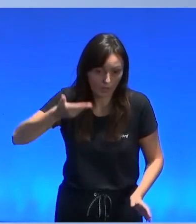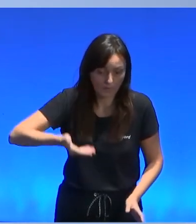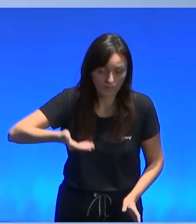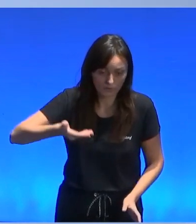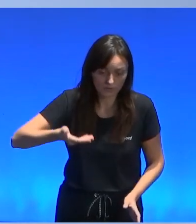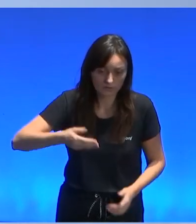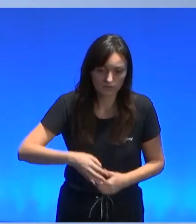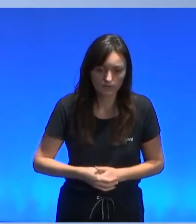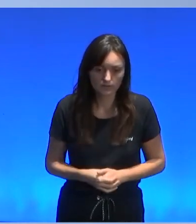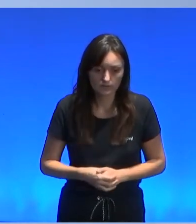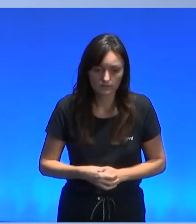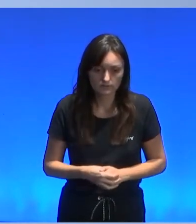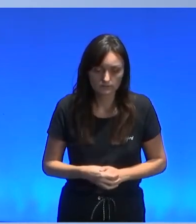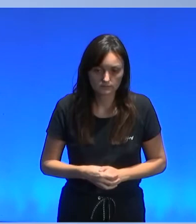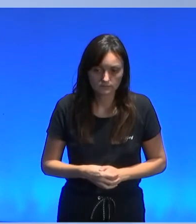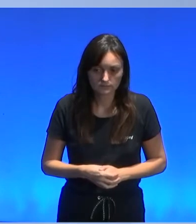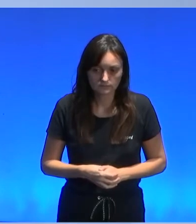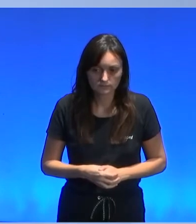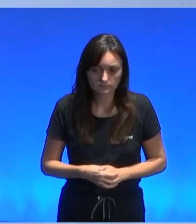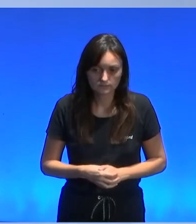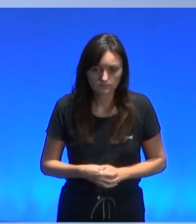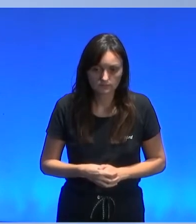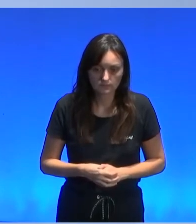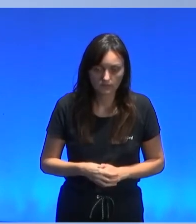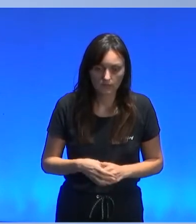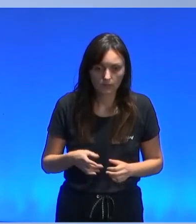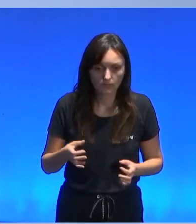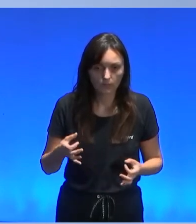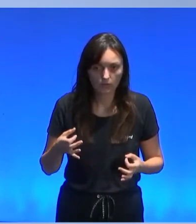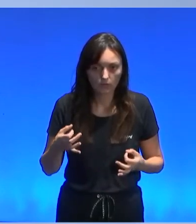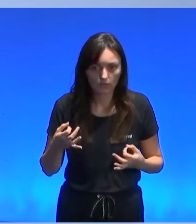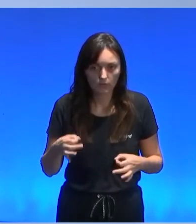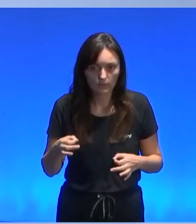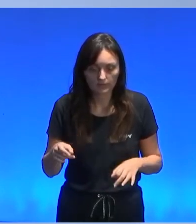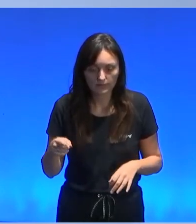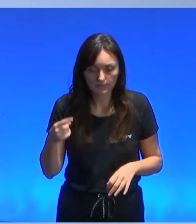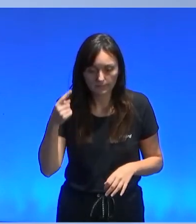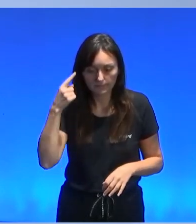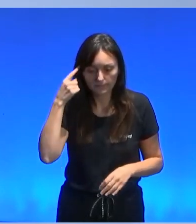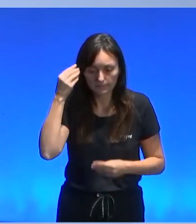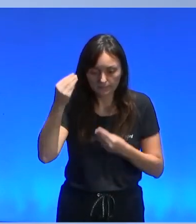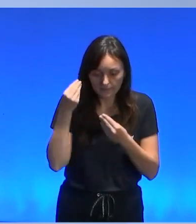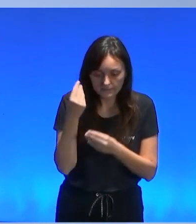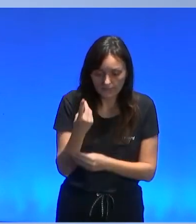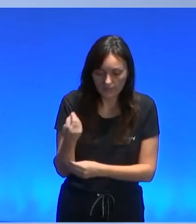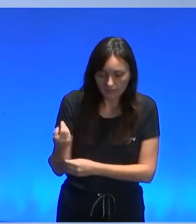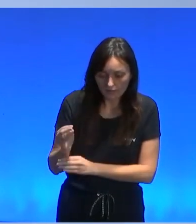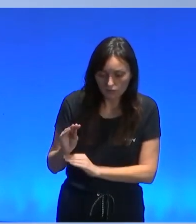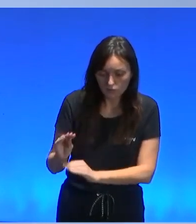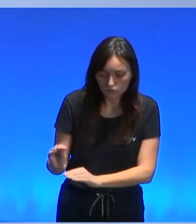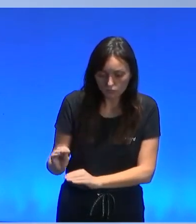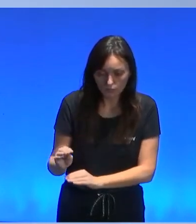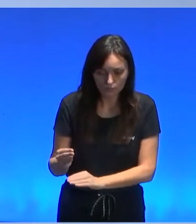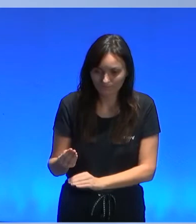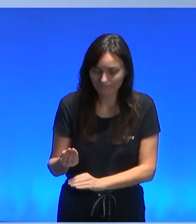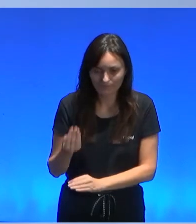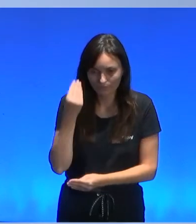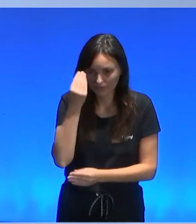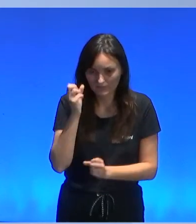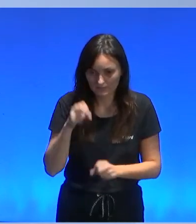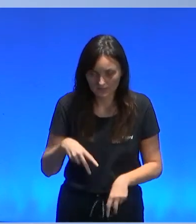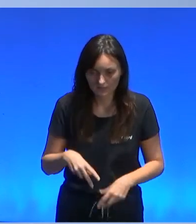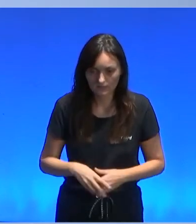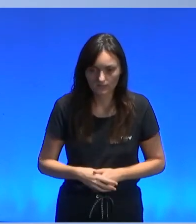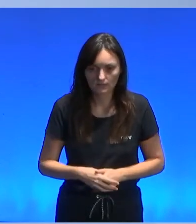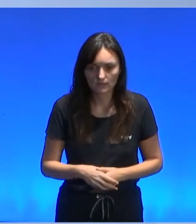importante, pero no se tiene en ninguna cuenta las necesidades, exigencias de los niños.